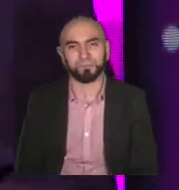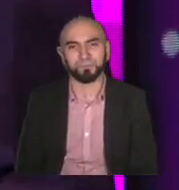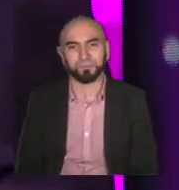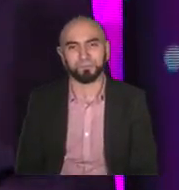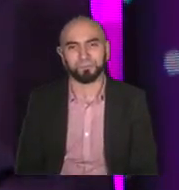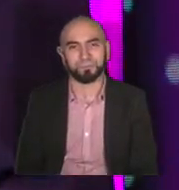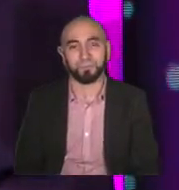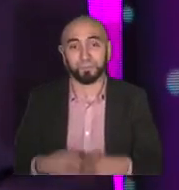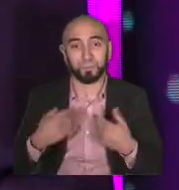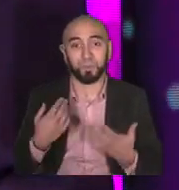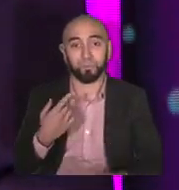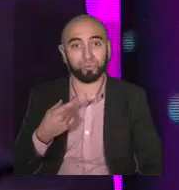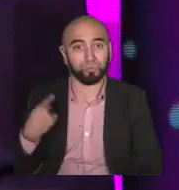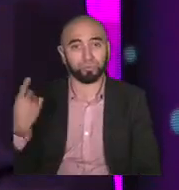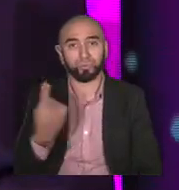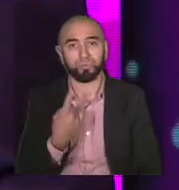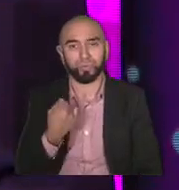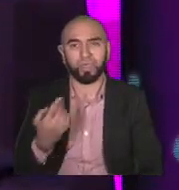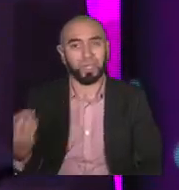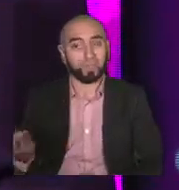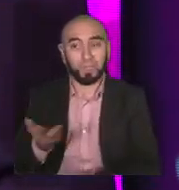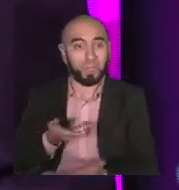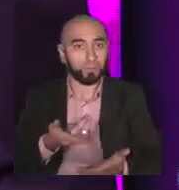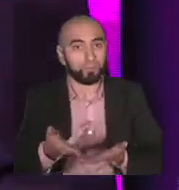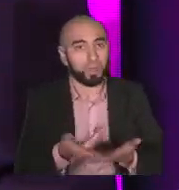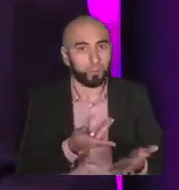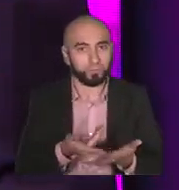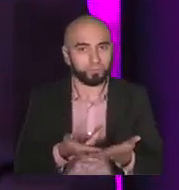Nosotros interactuamos de manera diferente.